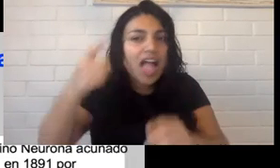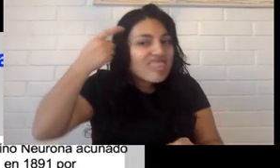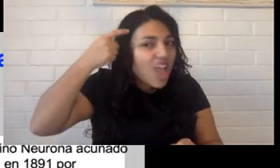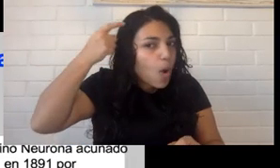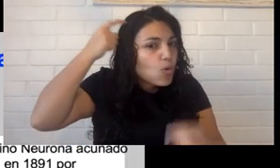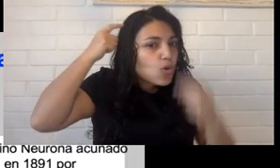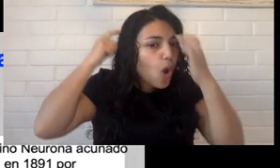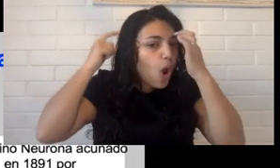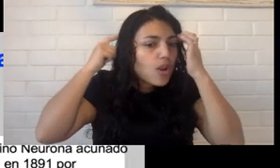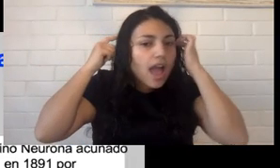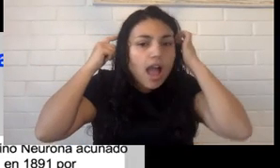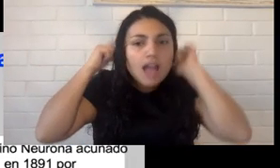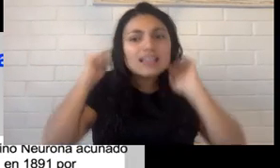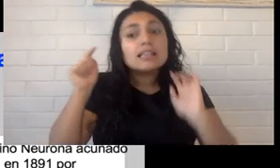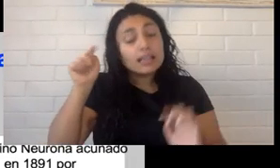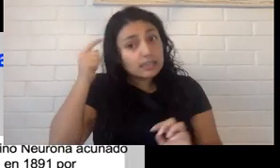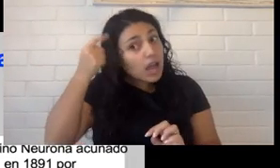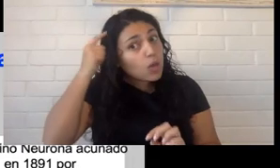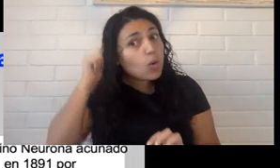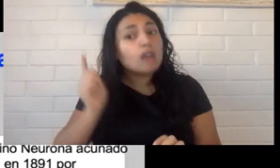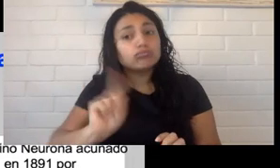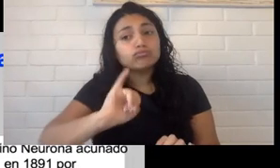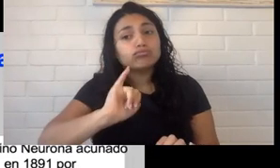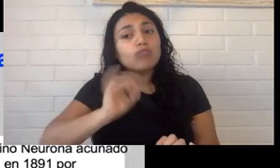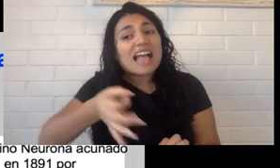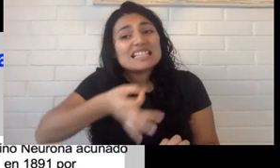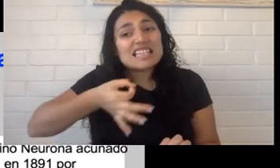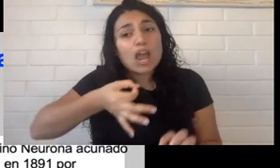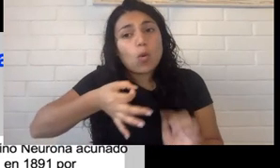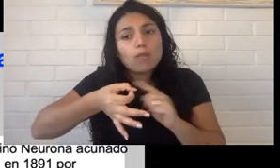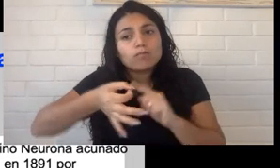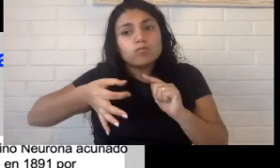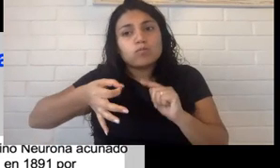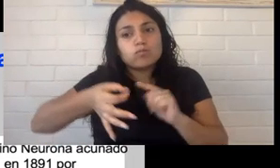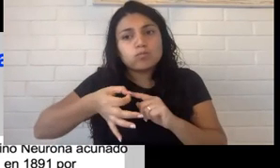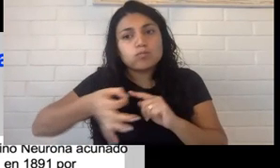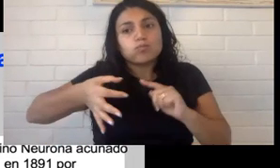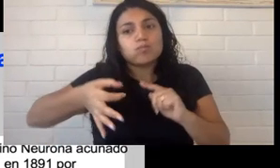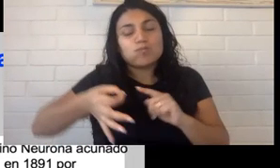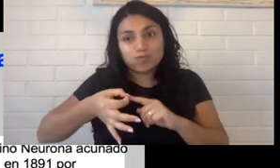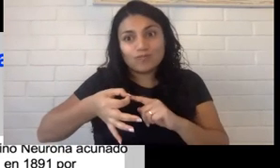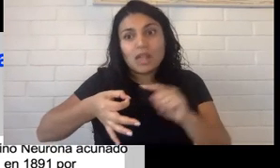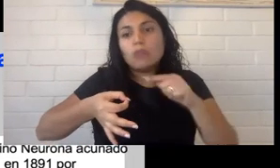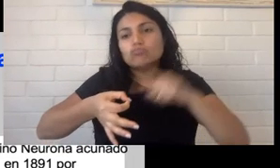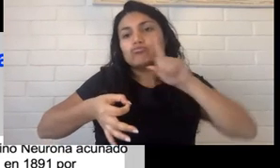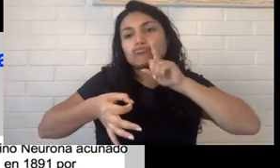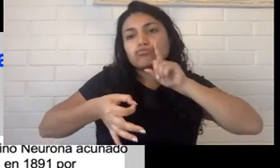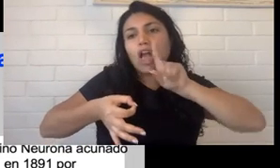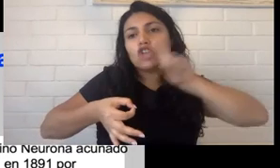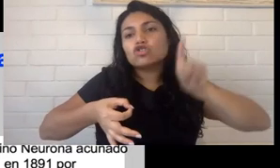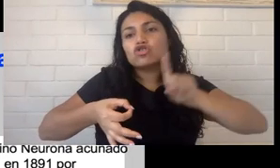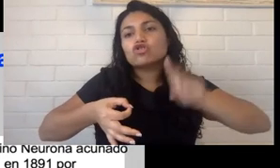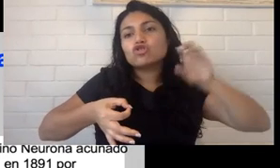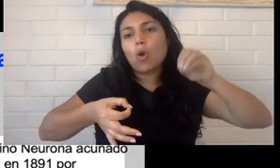neurona. La neurona entonces es un tipo de célula excitable, como otras células presenta un soma. El